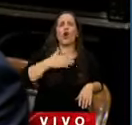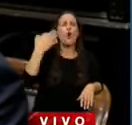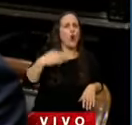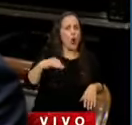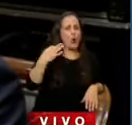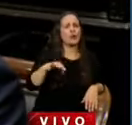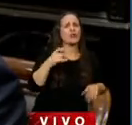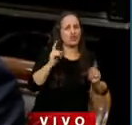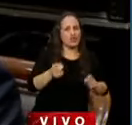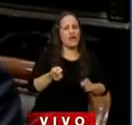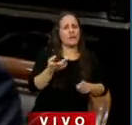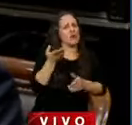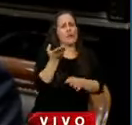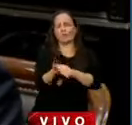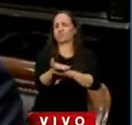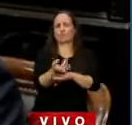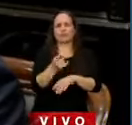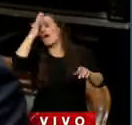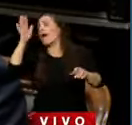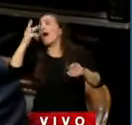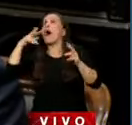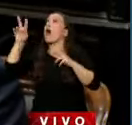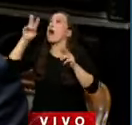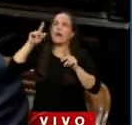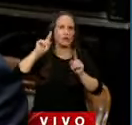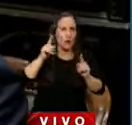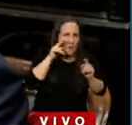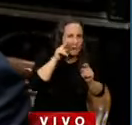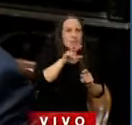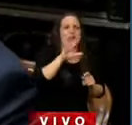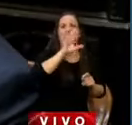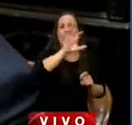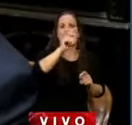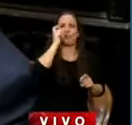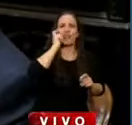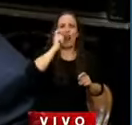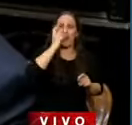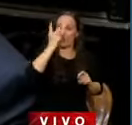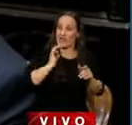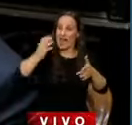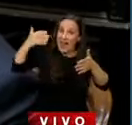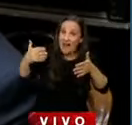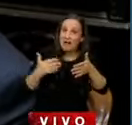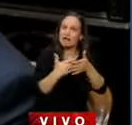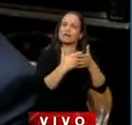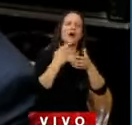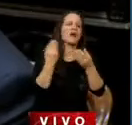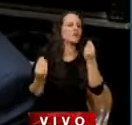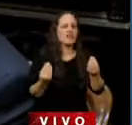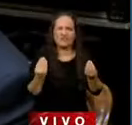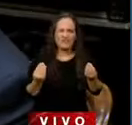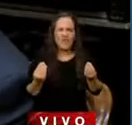de exigir que gobiernen con mayor responsabilidad y que vean que en la provincia de La Rioja en estos 3 años lo único que han